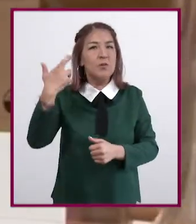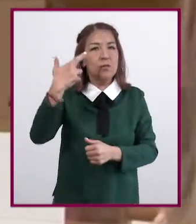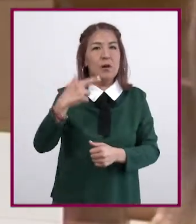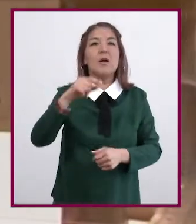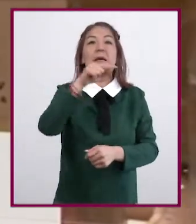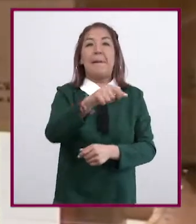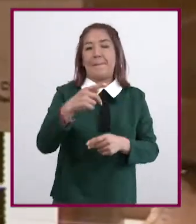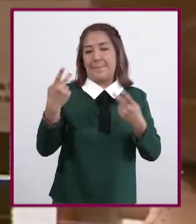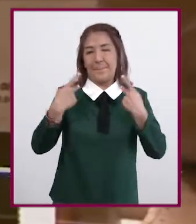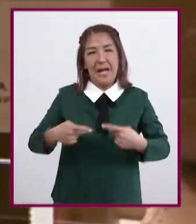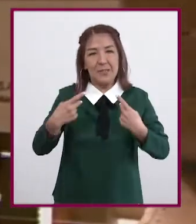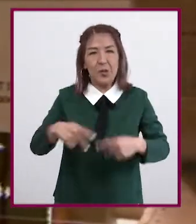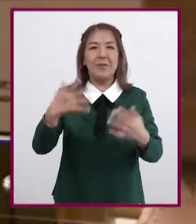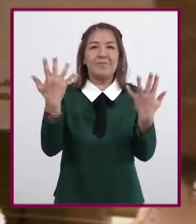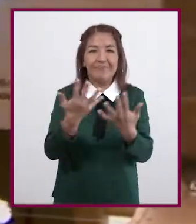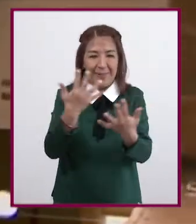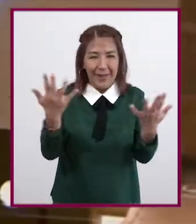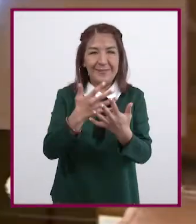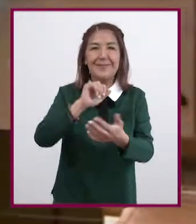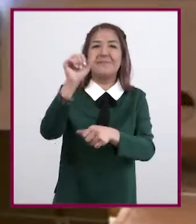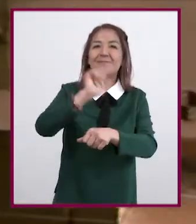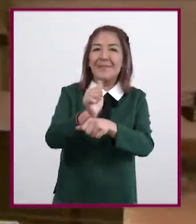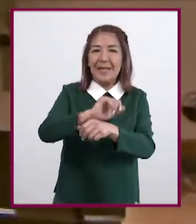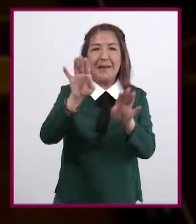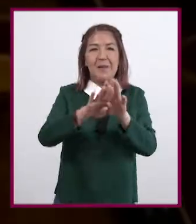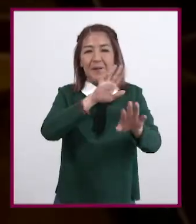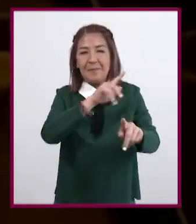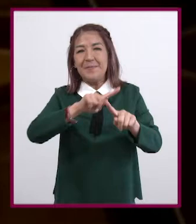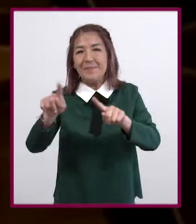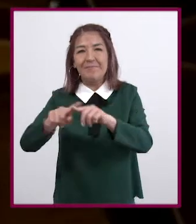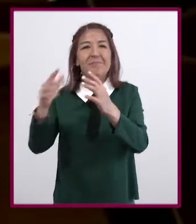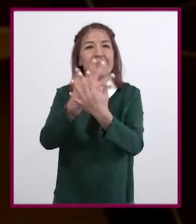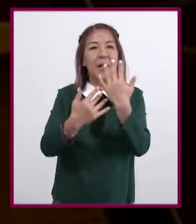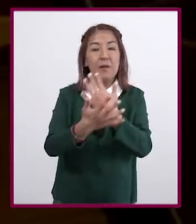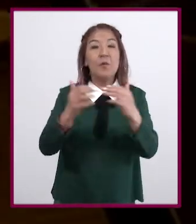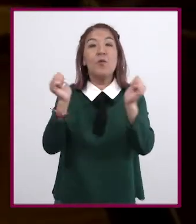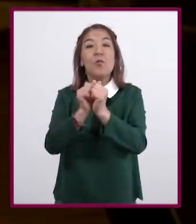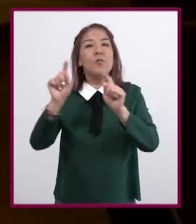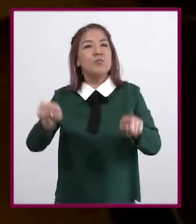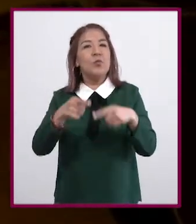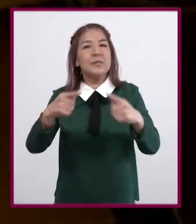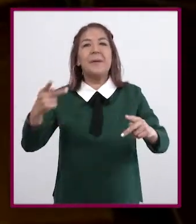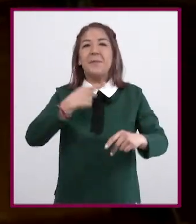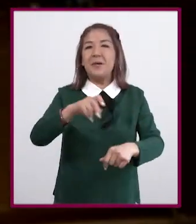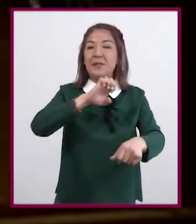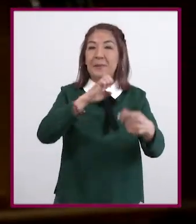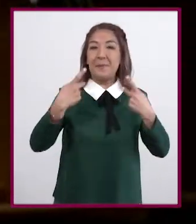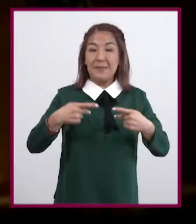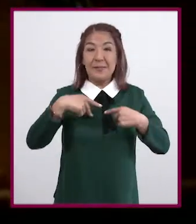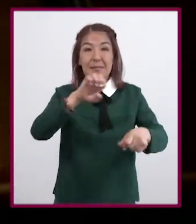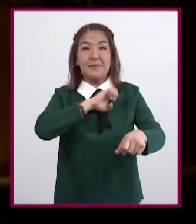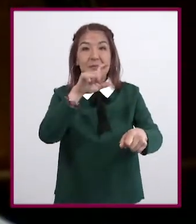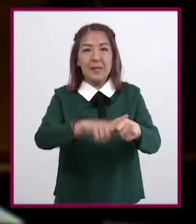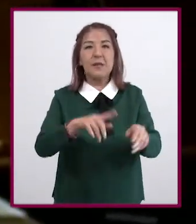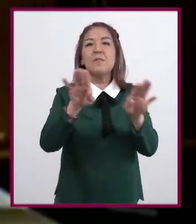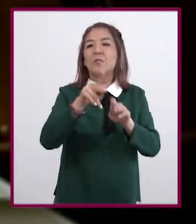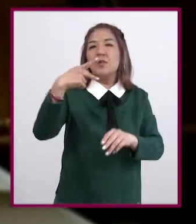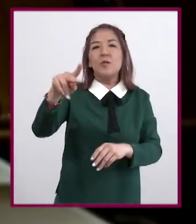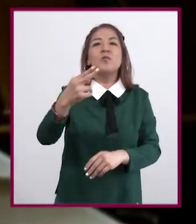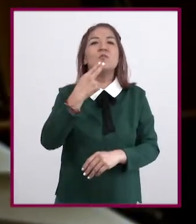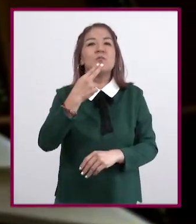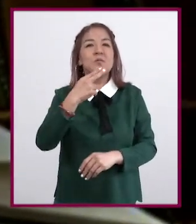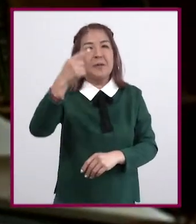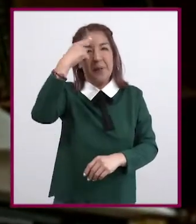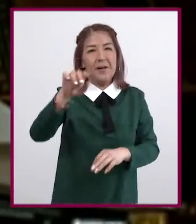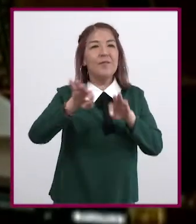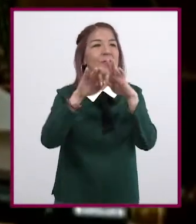por artistas y la música está hecho por músicos. Entonces, digamos que son diferentes maneras de utilizar el sonido.